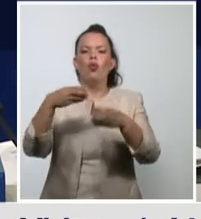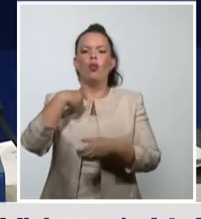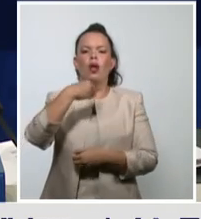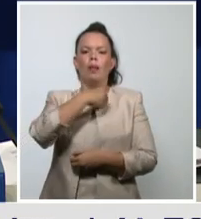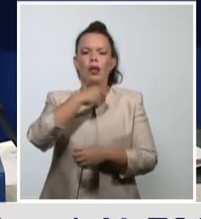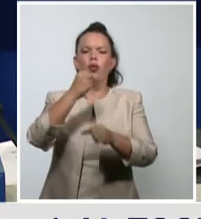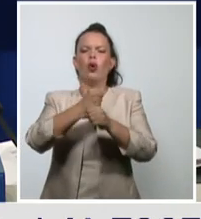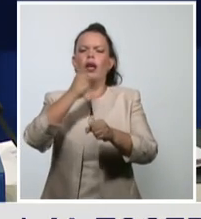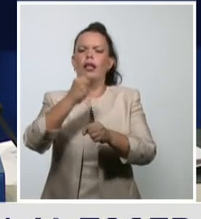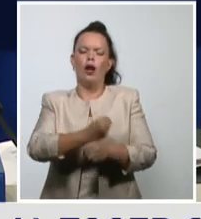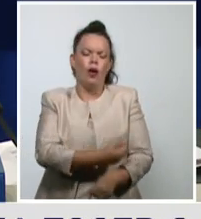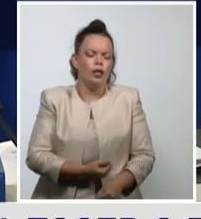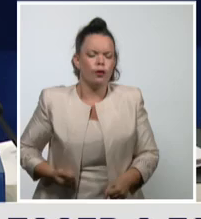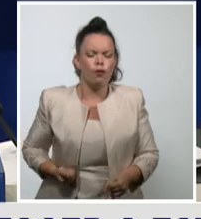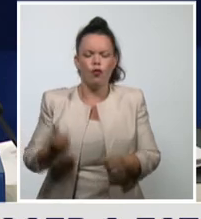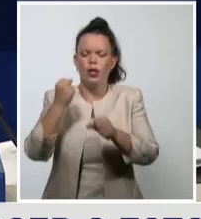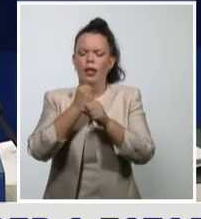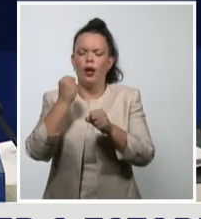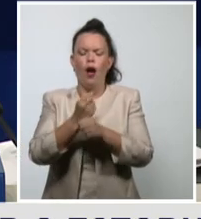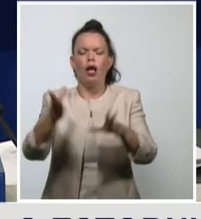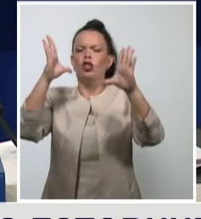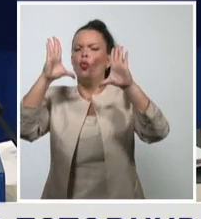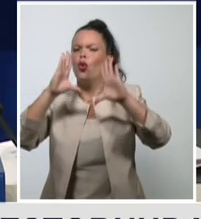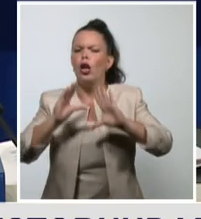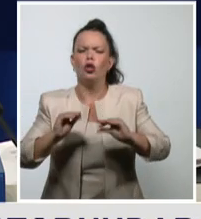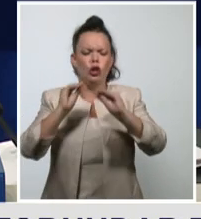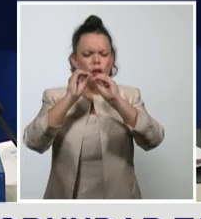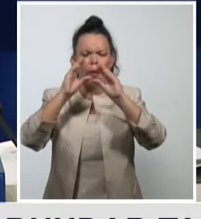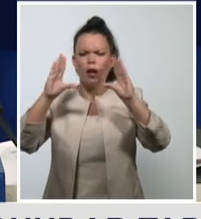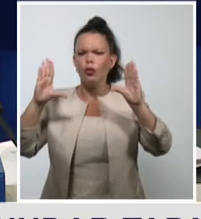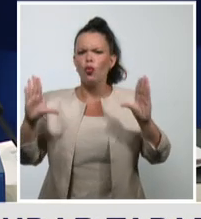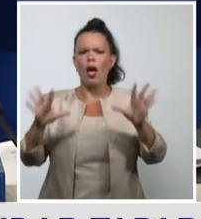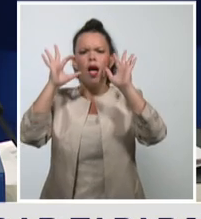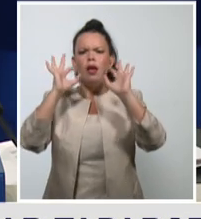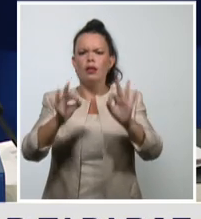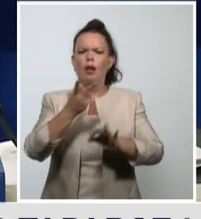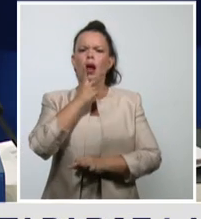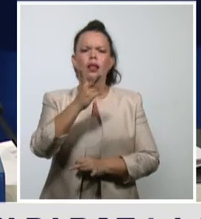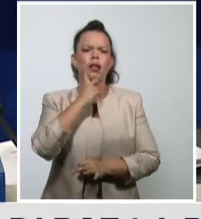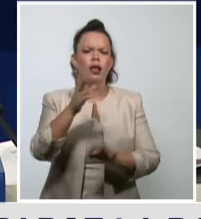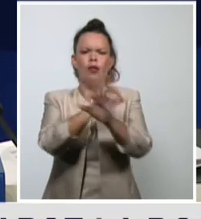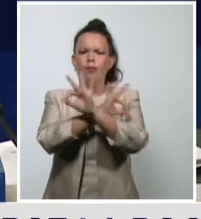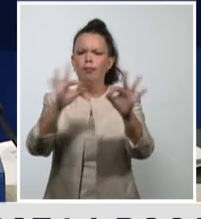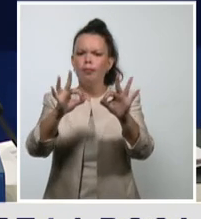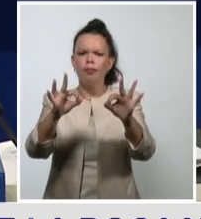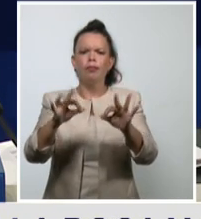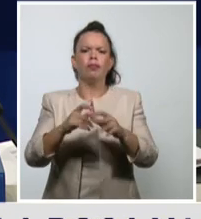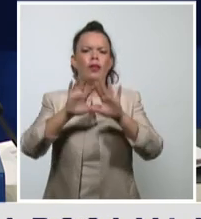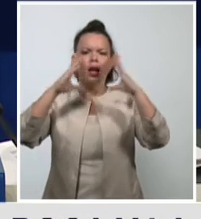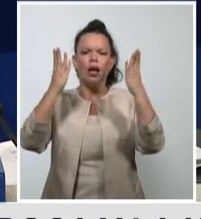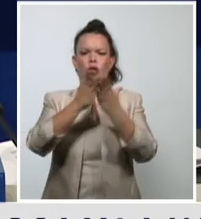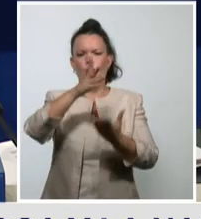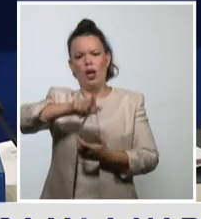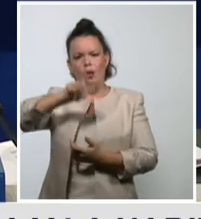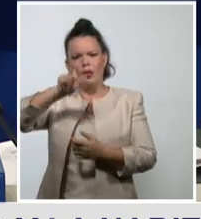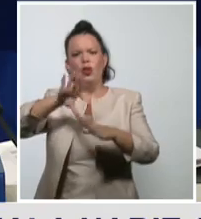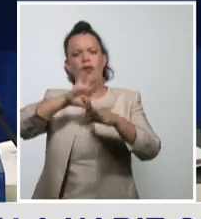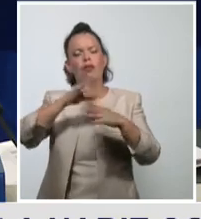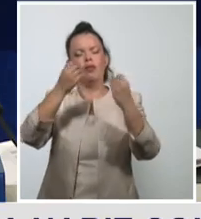trabajan de noche, que corren riesgo, porque indiscutiblemente corren riesgo, y que trabajamos en la salud. Muchas gracias,